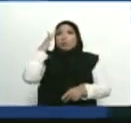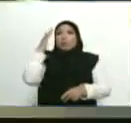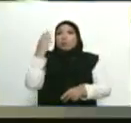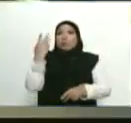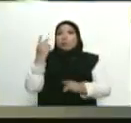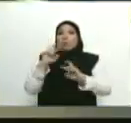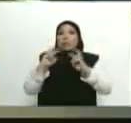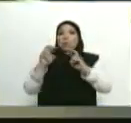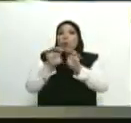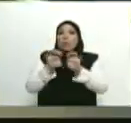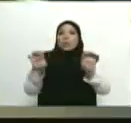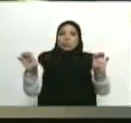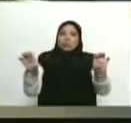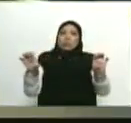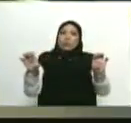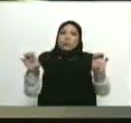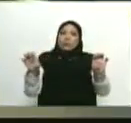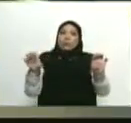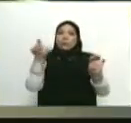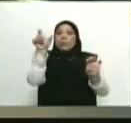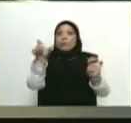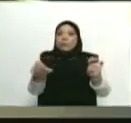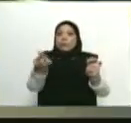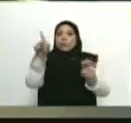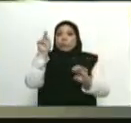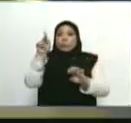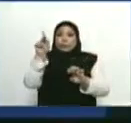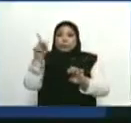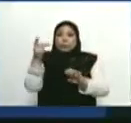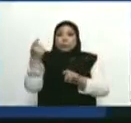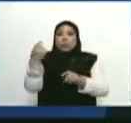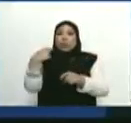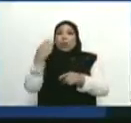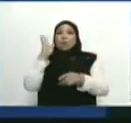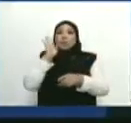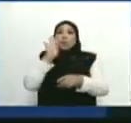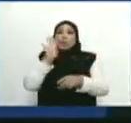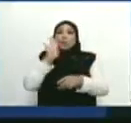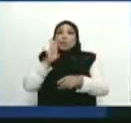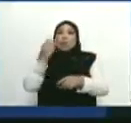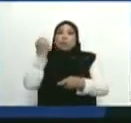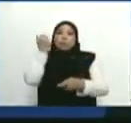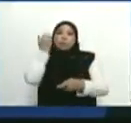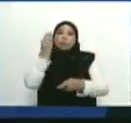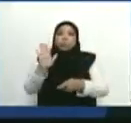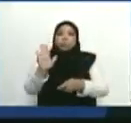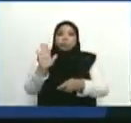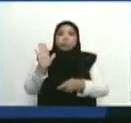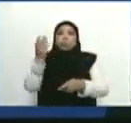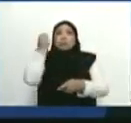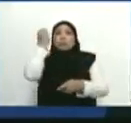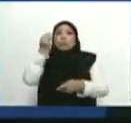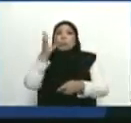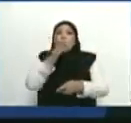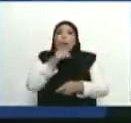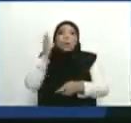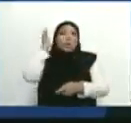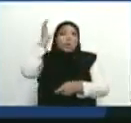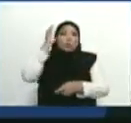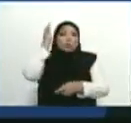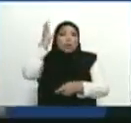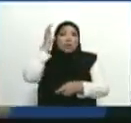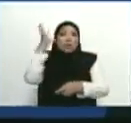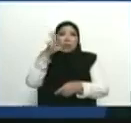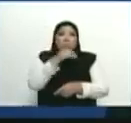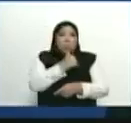que es el tema educativo. Es ese que tira la botella, es el que tira y no tiene conciencia de lo que es el lago